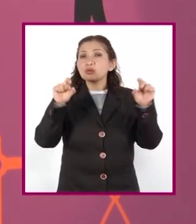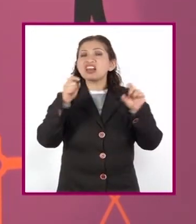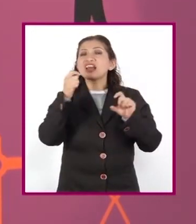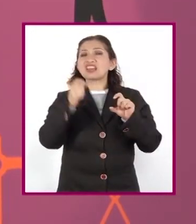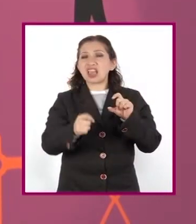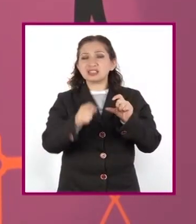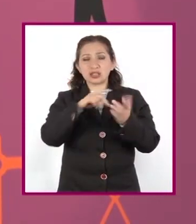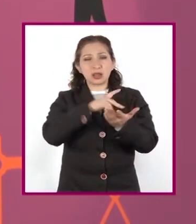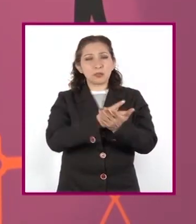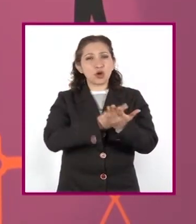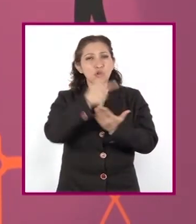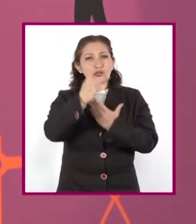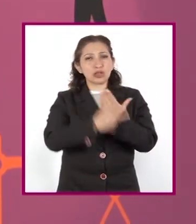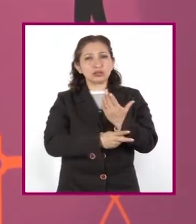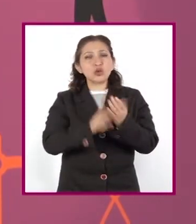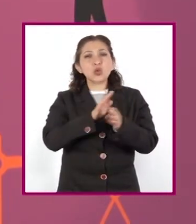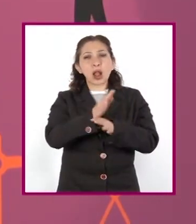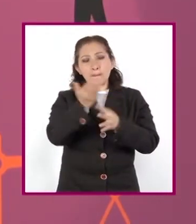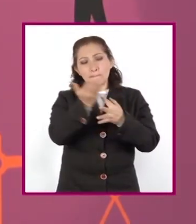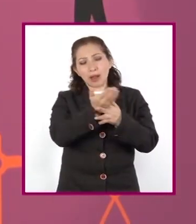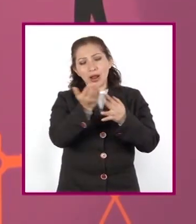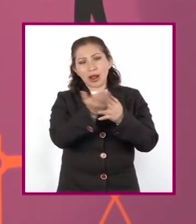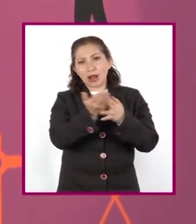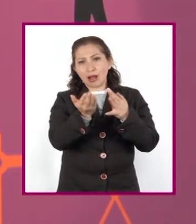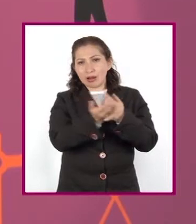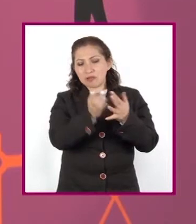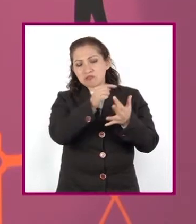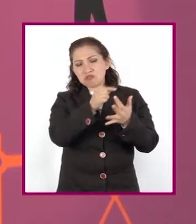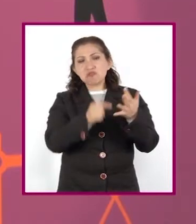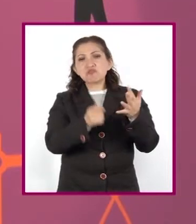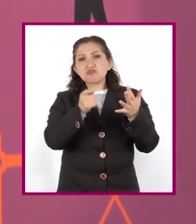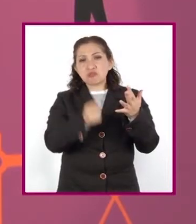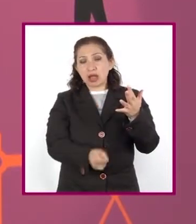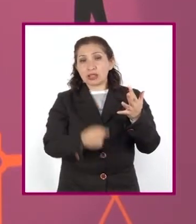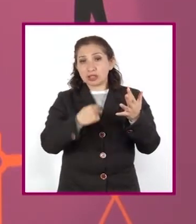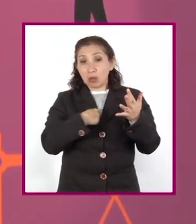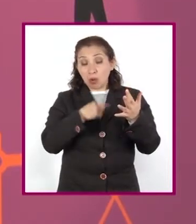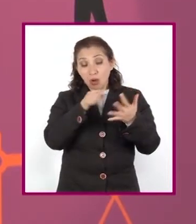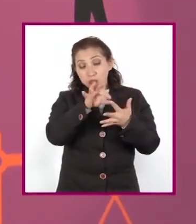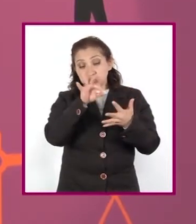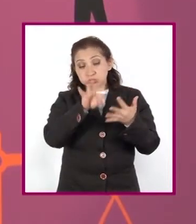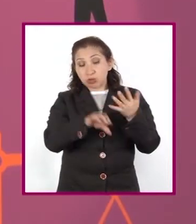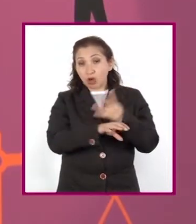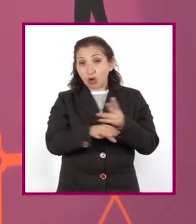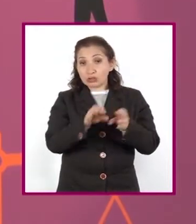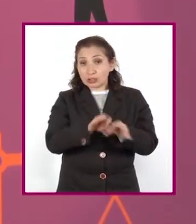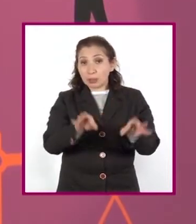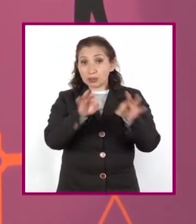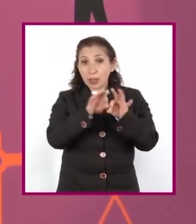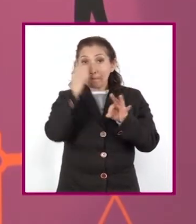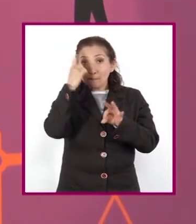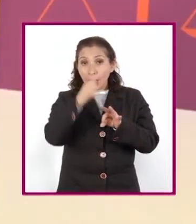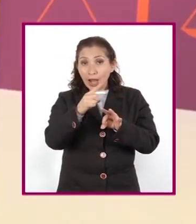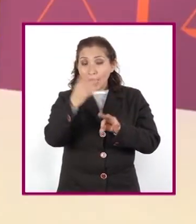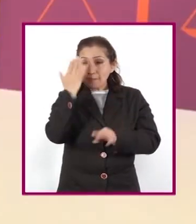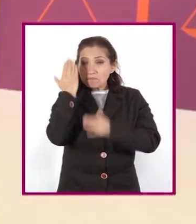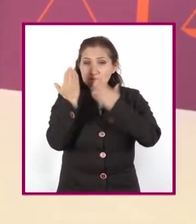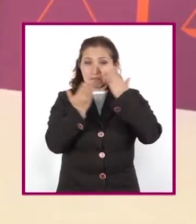un proyecto y cuáles son sus fases? En el que trataremos puntos relevantes para su formación escolar.